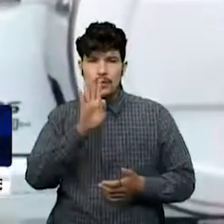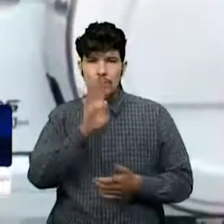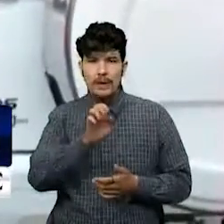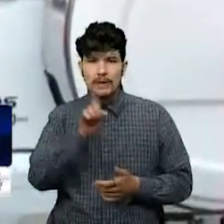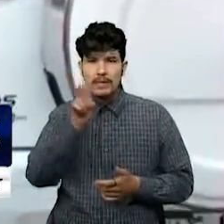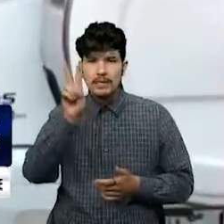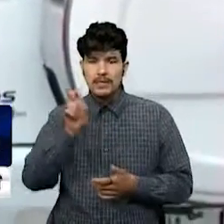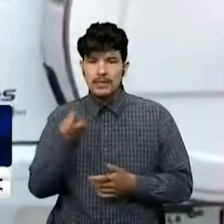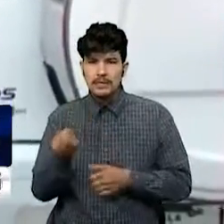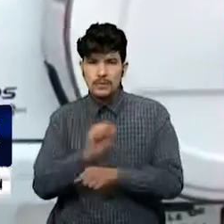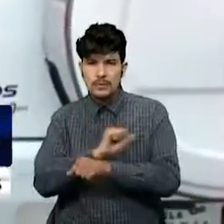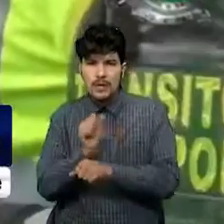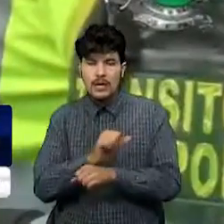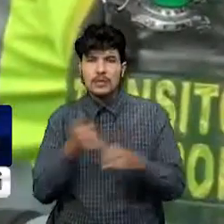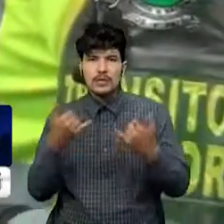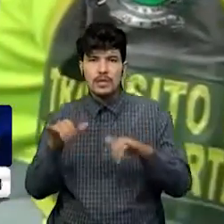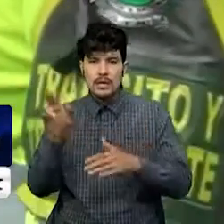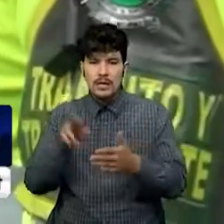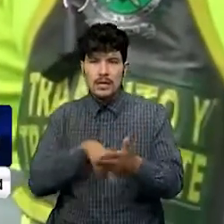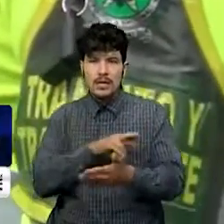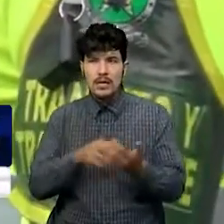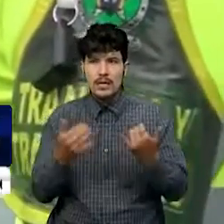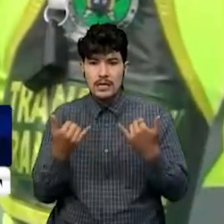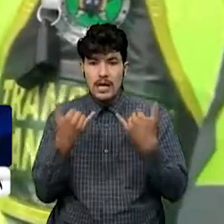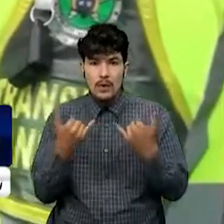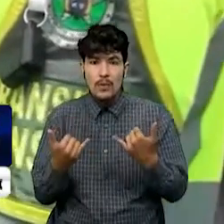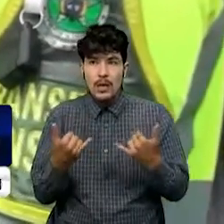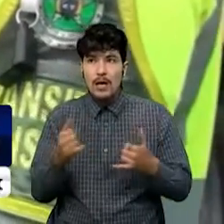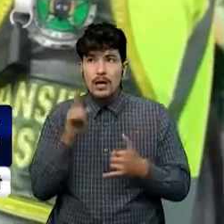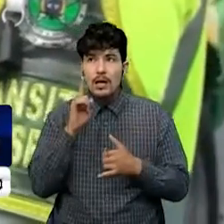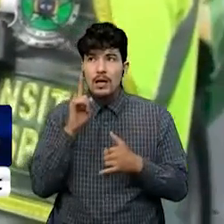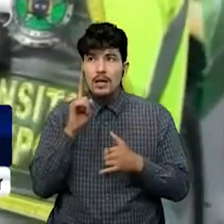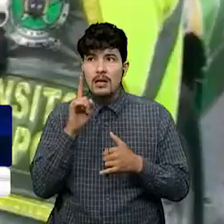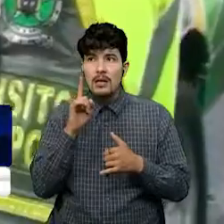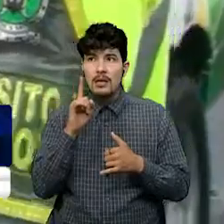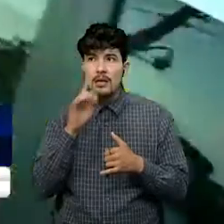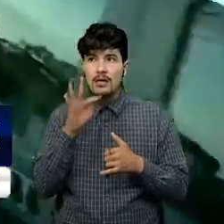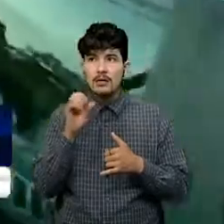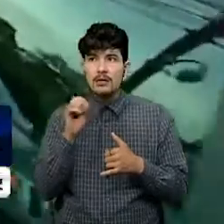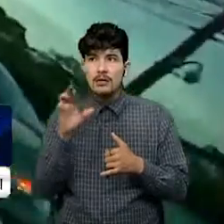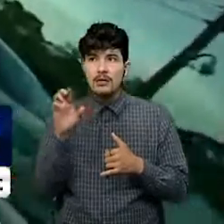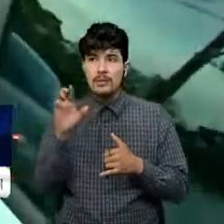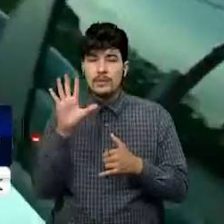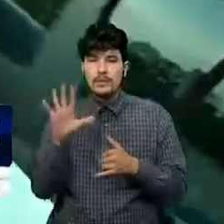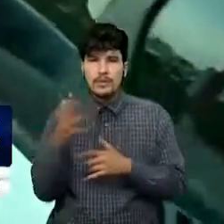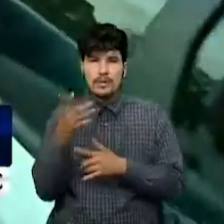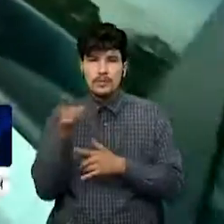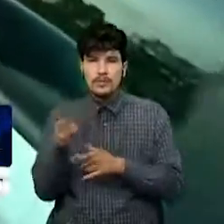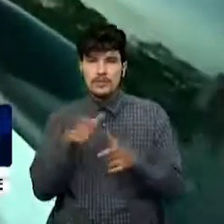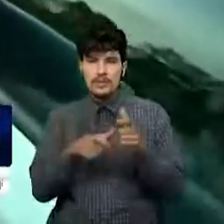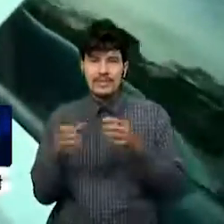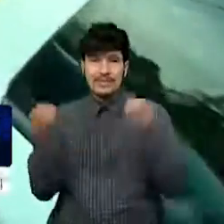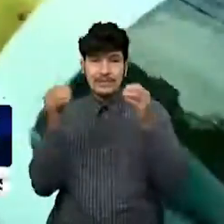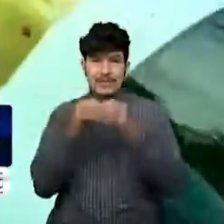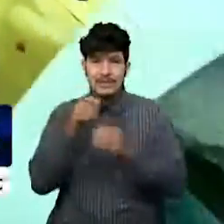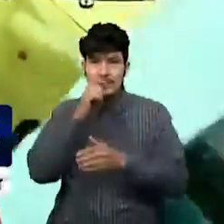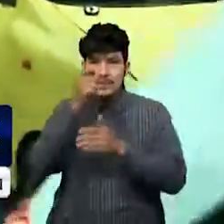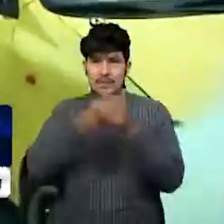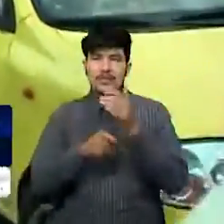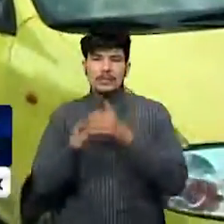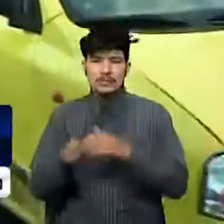917 vehículos han sido inmovilizados y en el top 5 de los tipos más infractores lideran la lista los